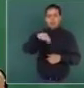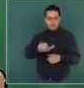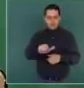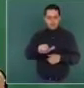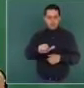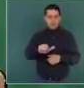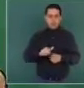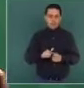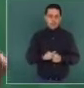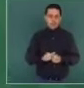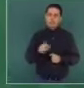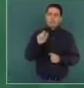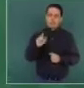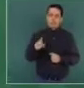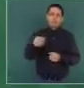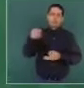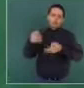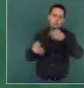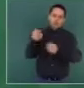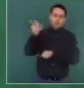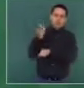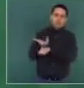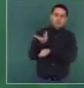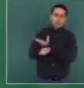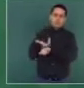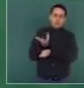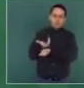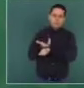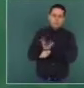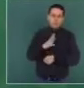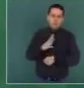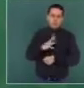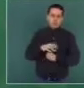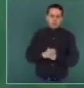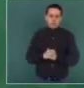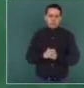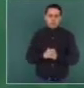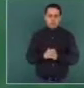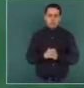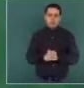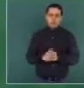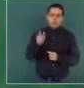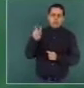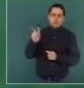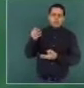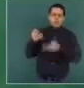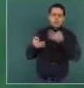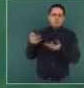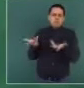que está siendo juzgado en Estados Unidos, acusado de